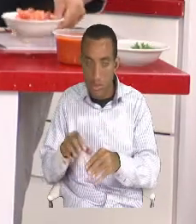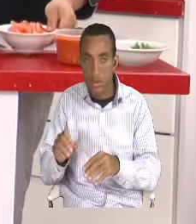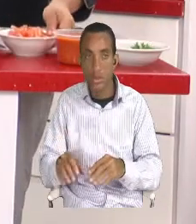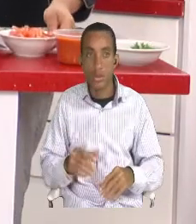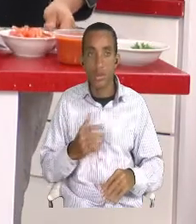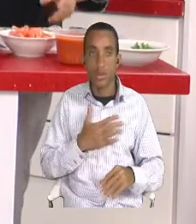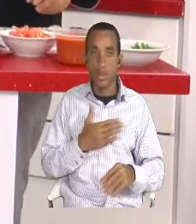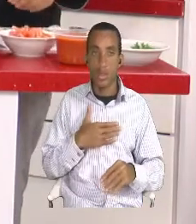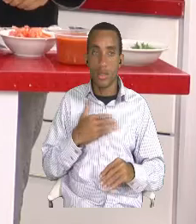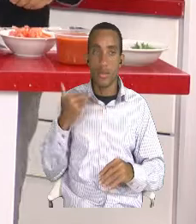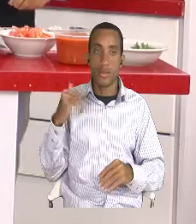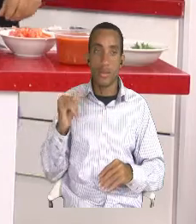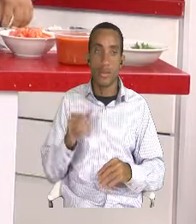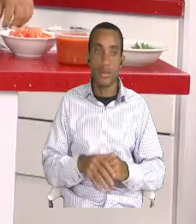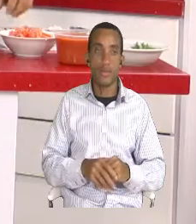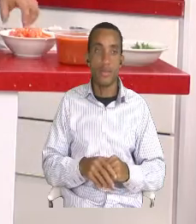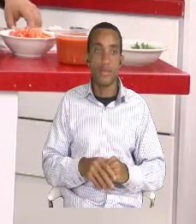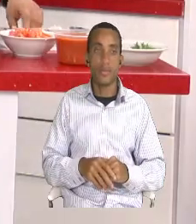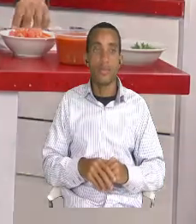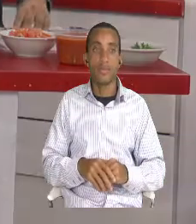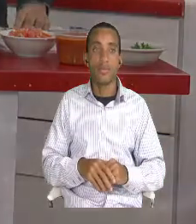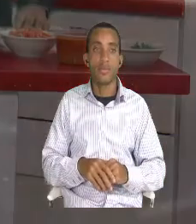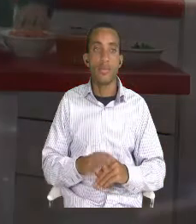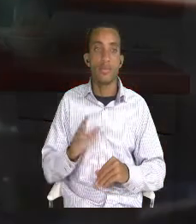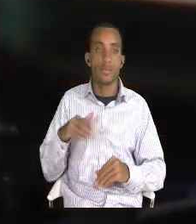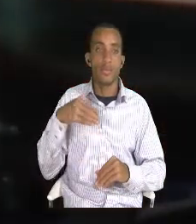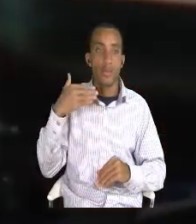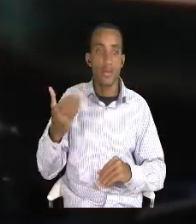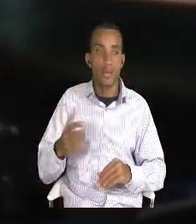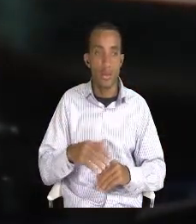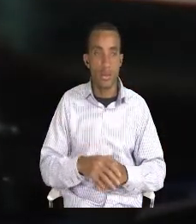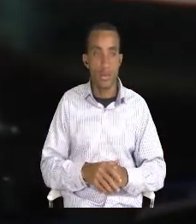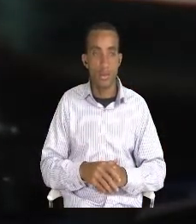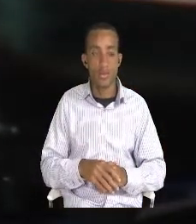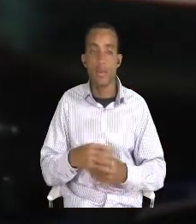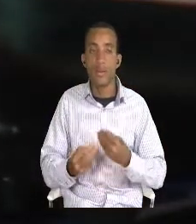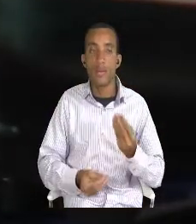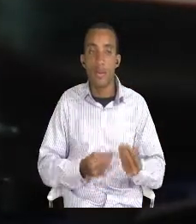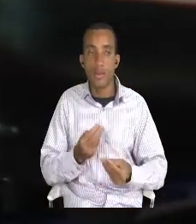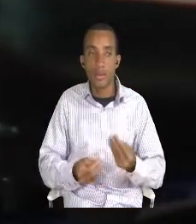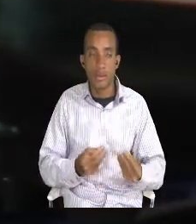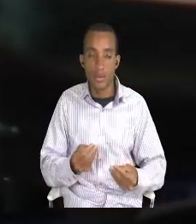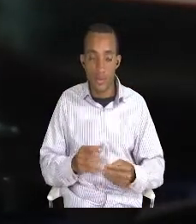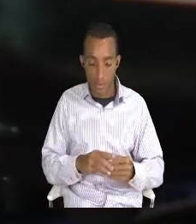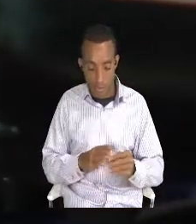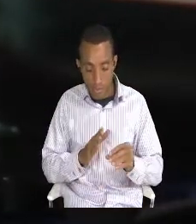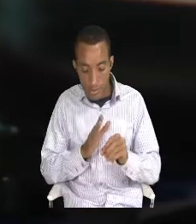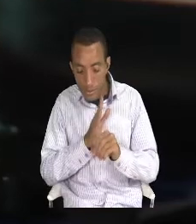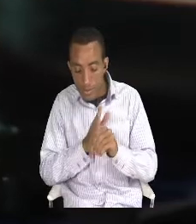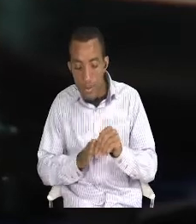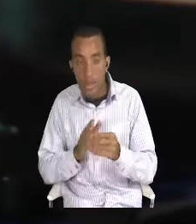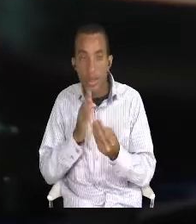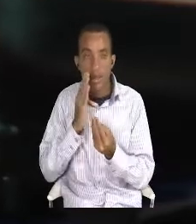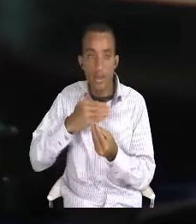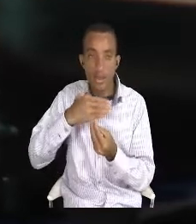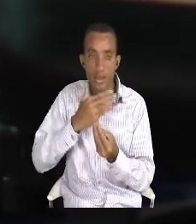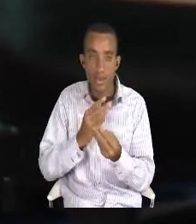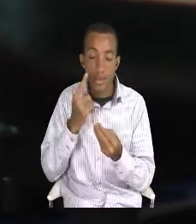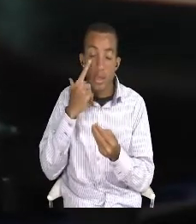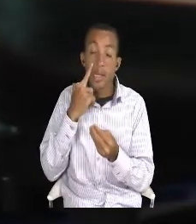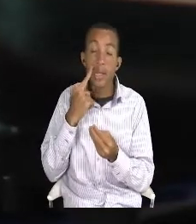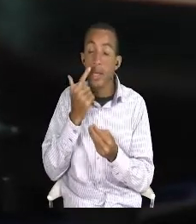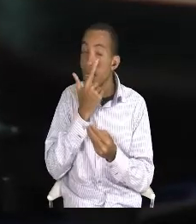míos. Listo. Después vamos a utilizar la cebolla, que es cortarla en cuadritos